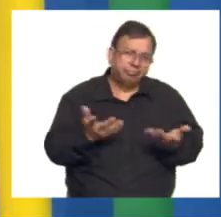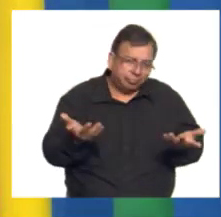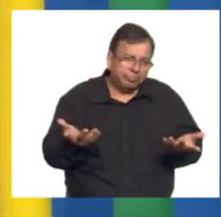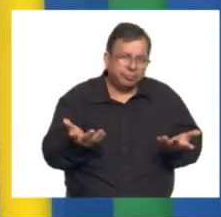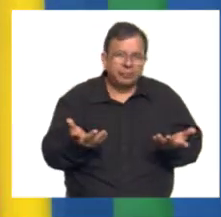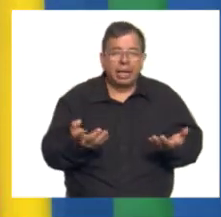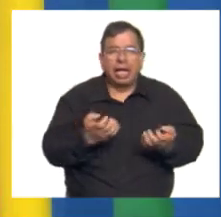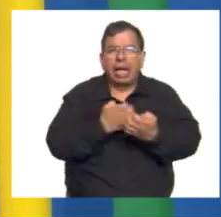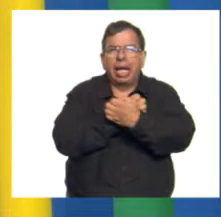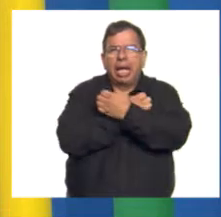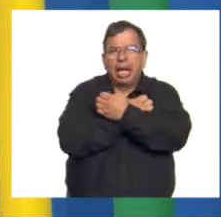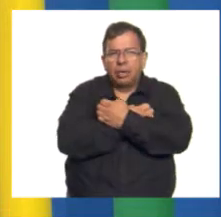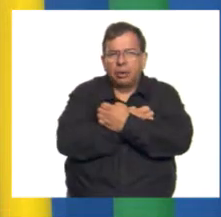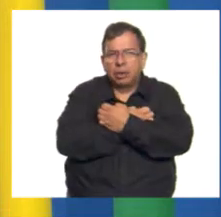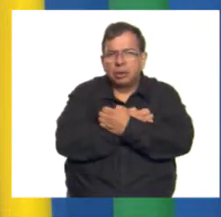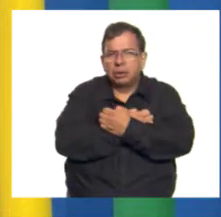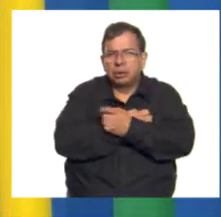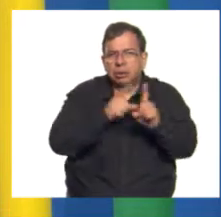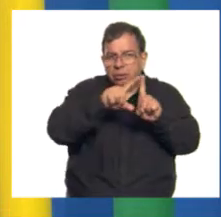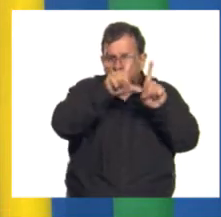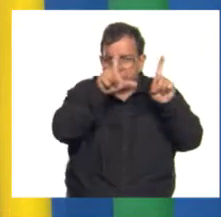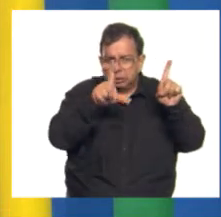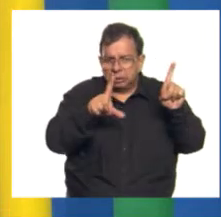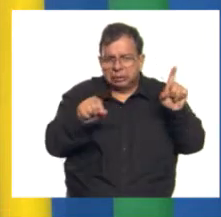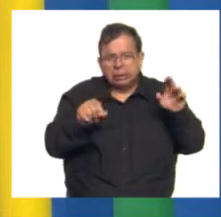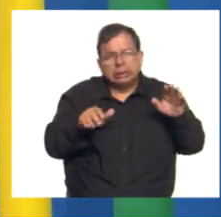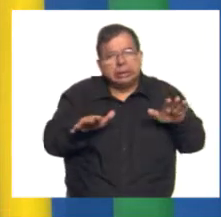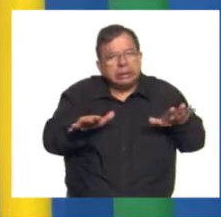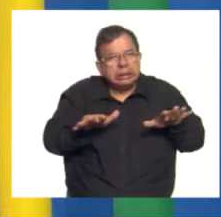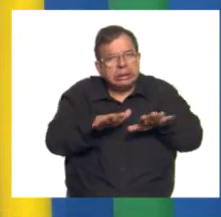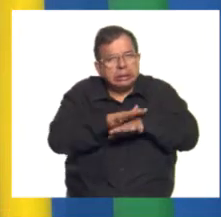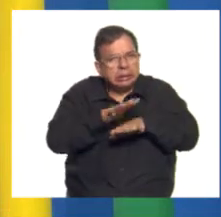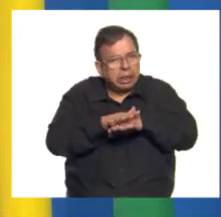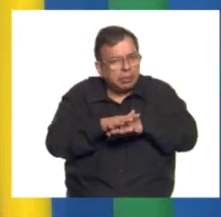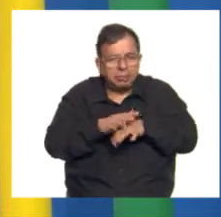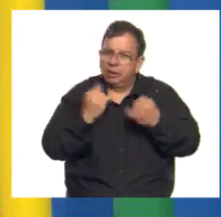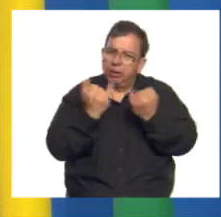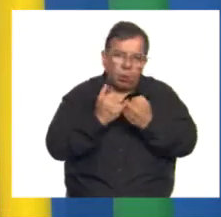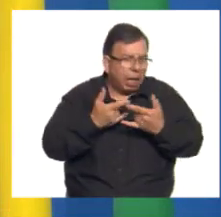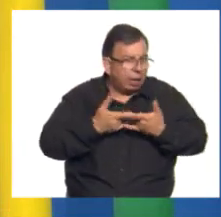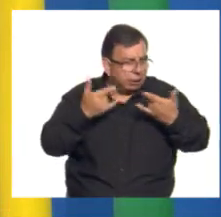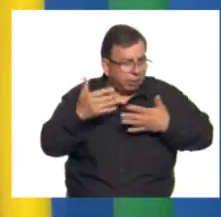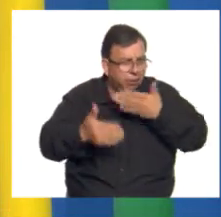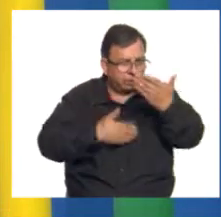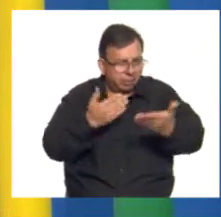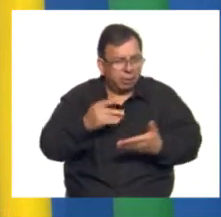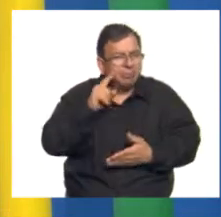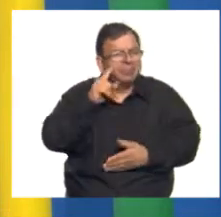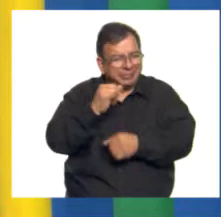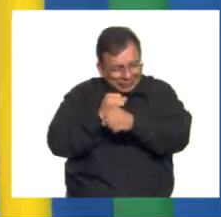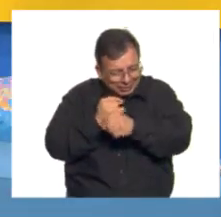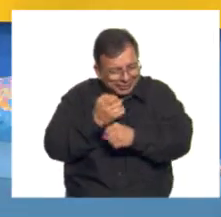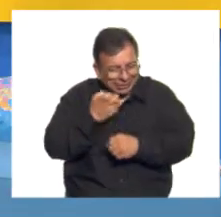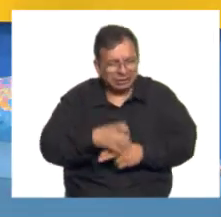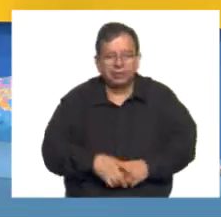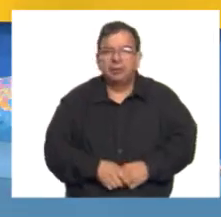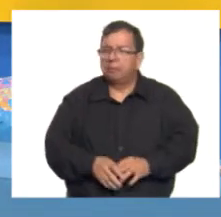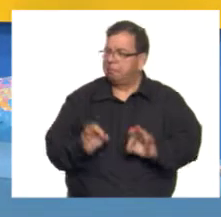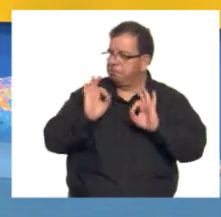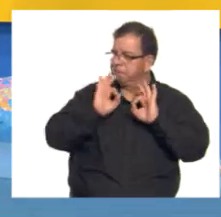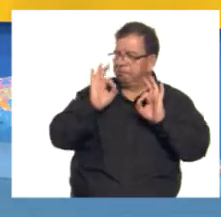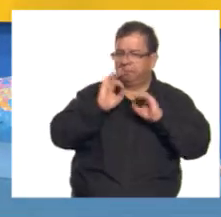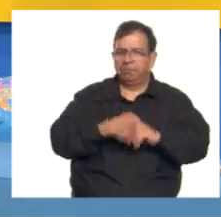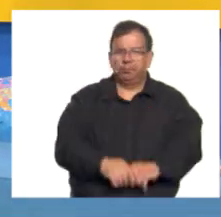porque la educación en nuestro país se ha modificado tanto como la historia misma. Vamos a averiguar más sobre ello.